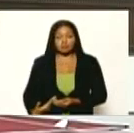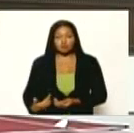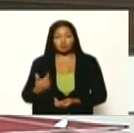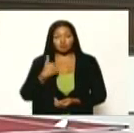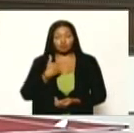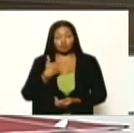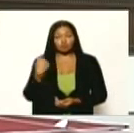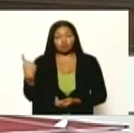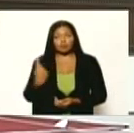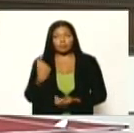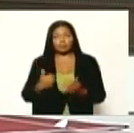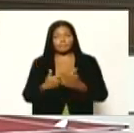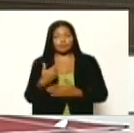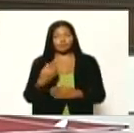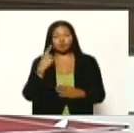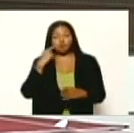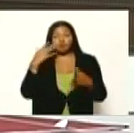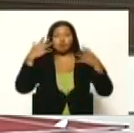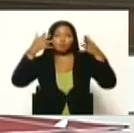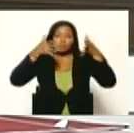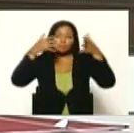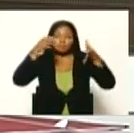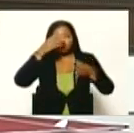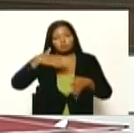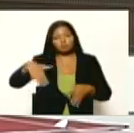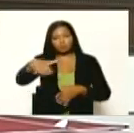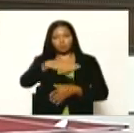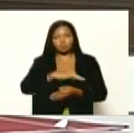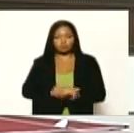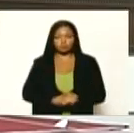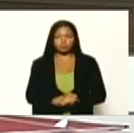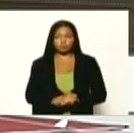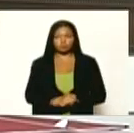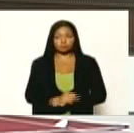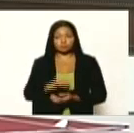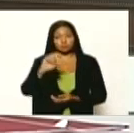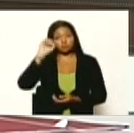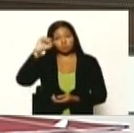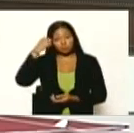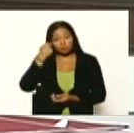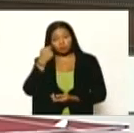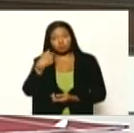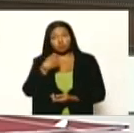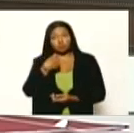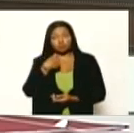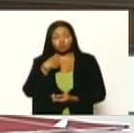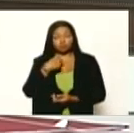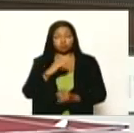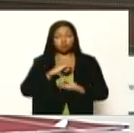más que la opinión, es una recomendación al pueblo. Recuerde usted cuando yo